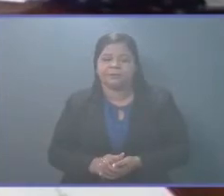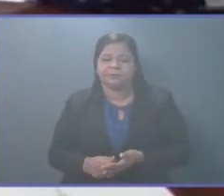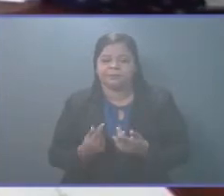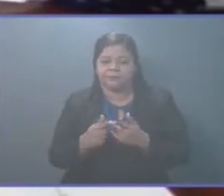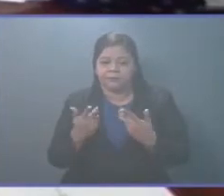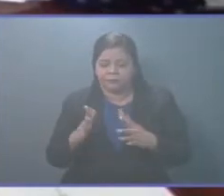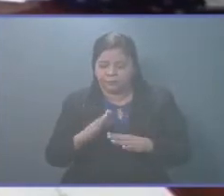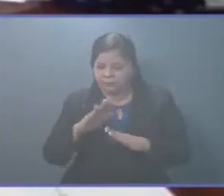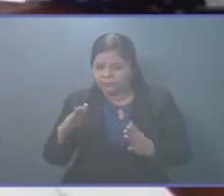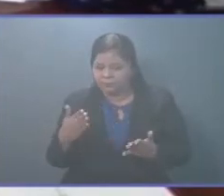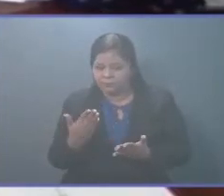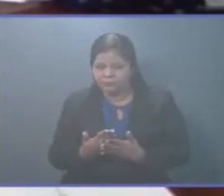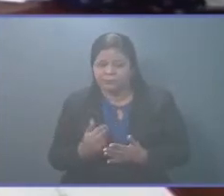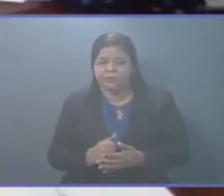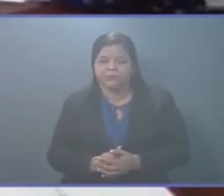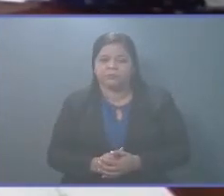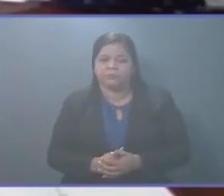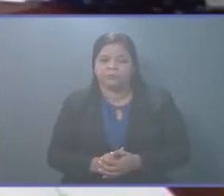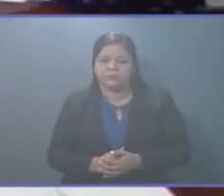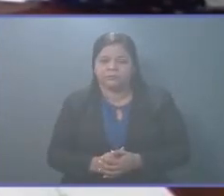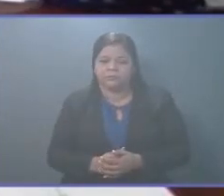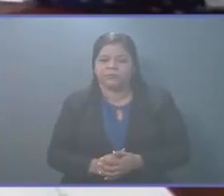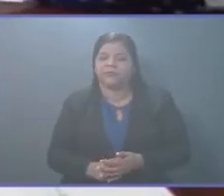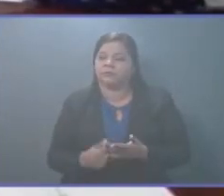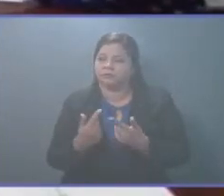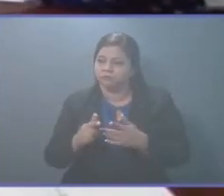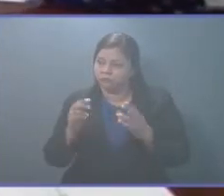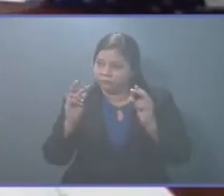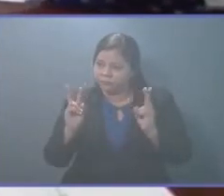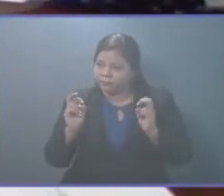un trabajador de áreas específicas como el café.